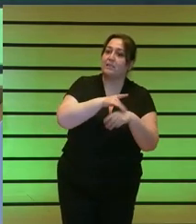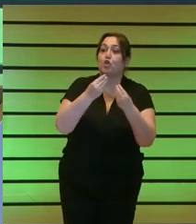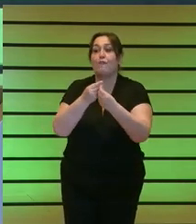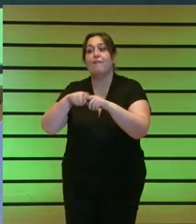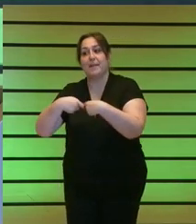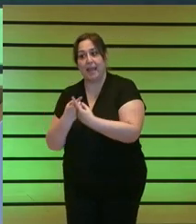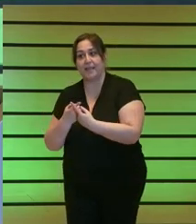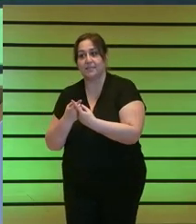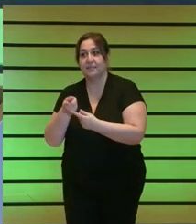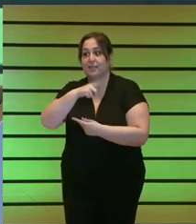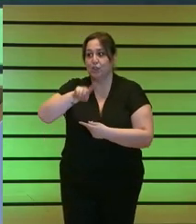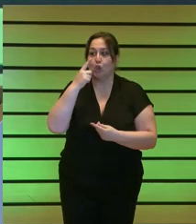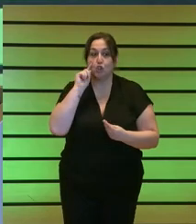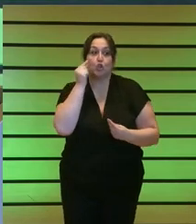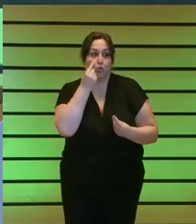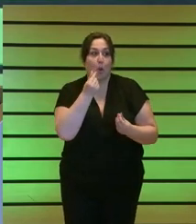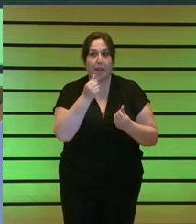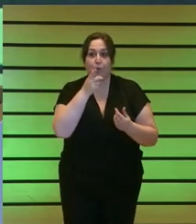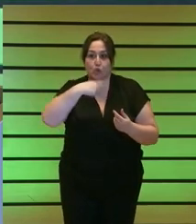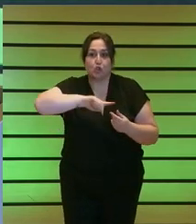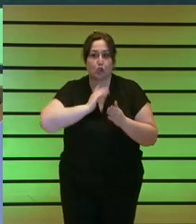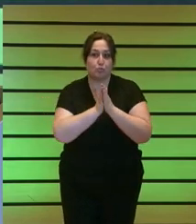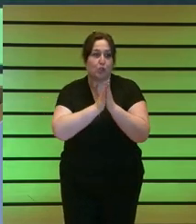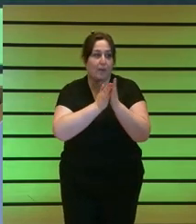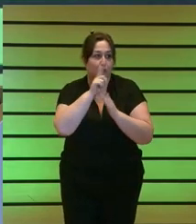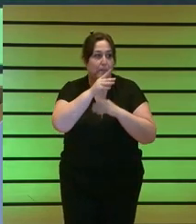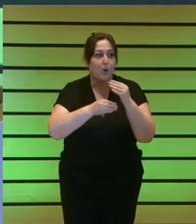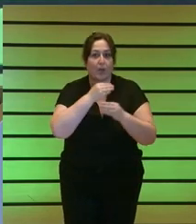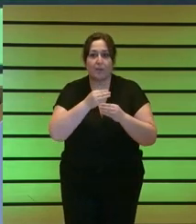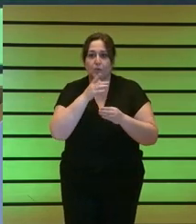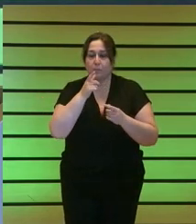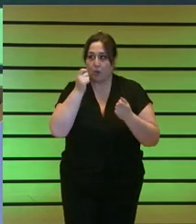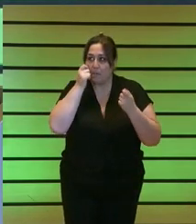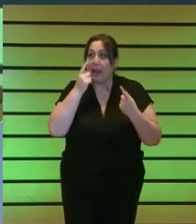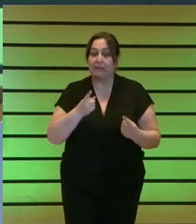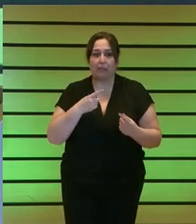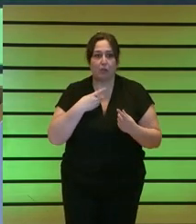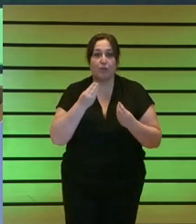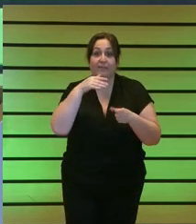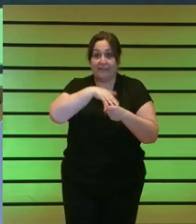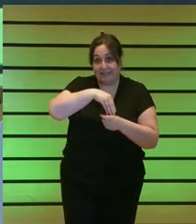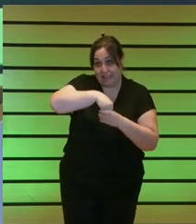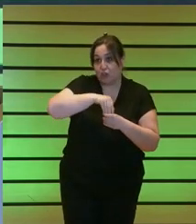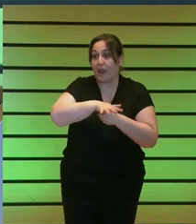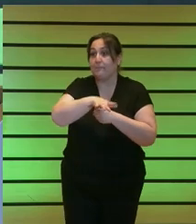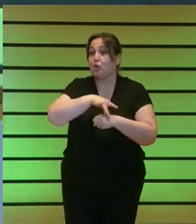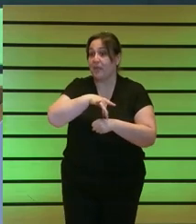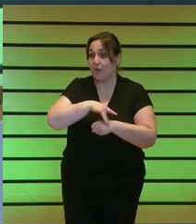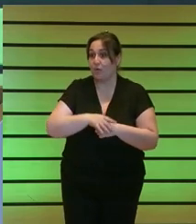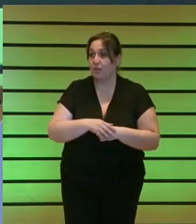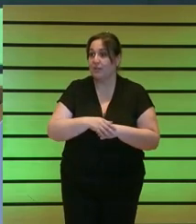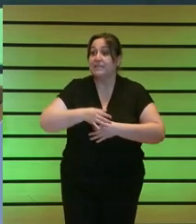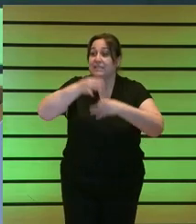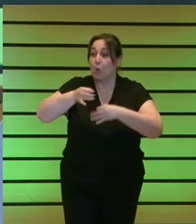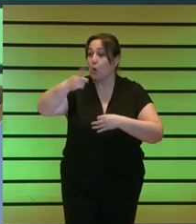también nosotros estamos muy motivados y lo hacemos pero llama la atención también en un entorno médico no seguro que os estáis preguntando dónde